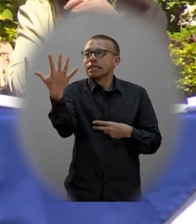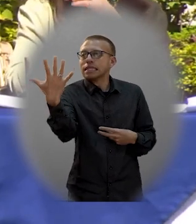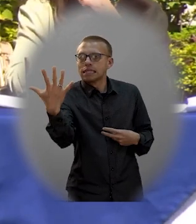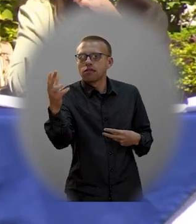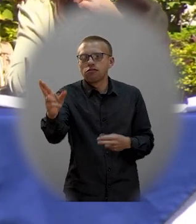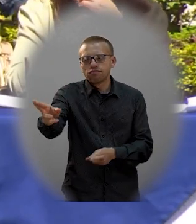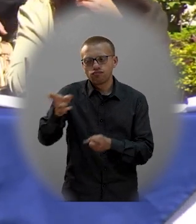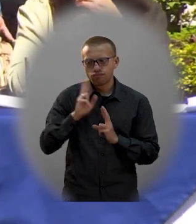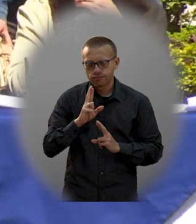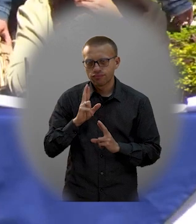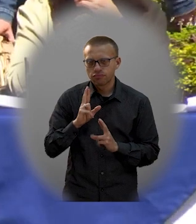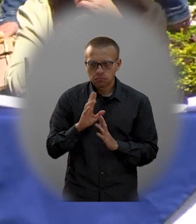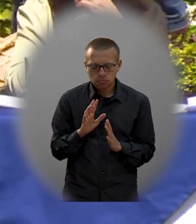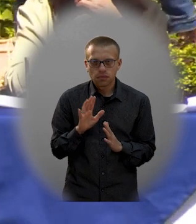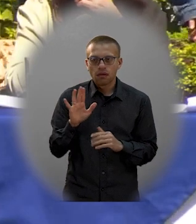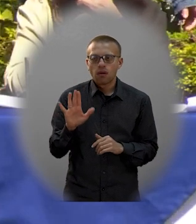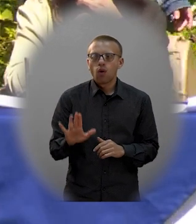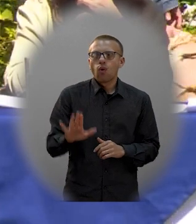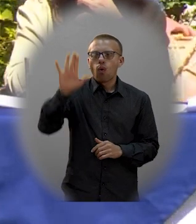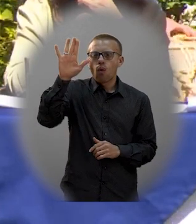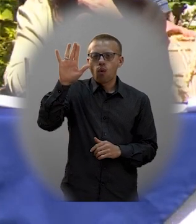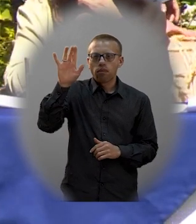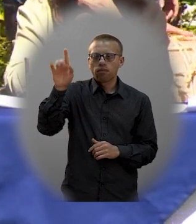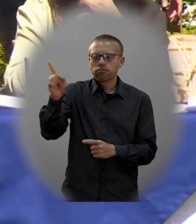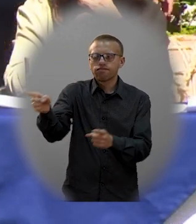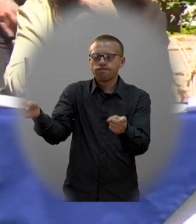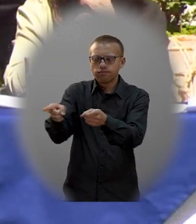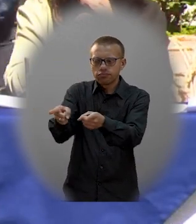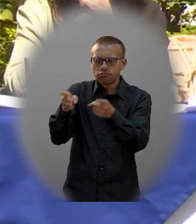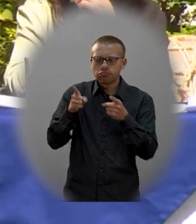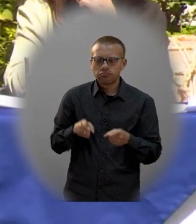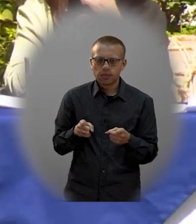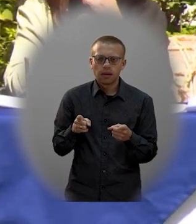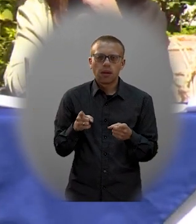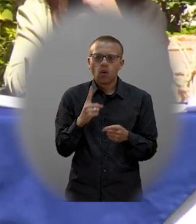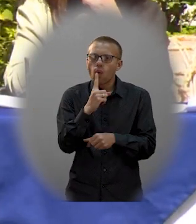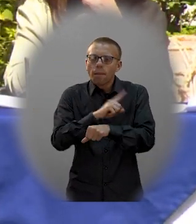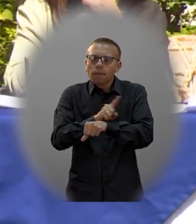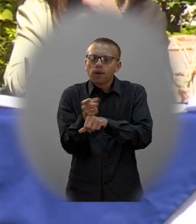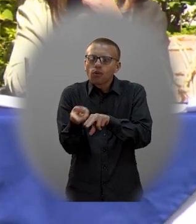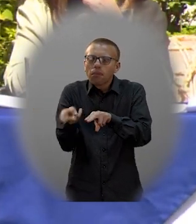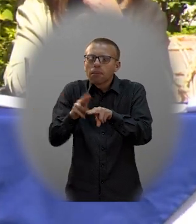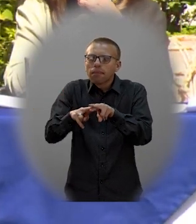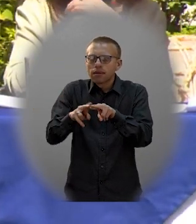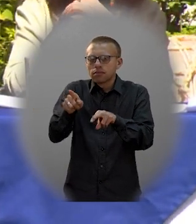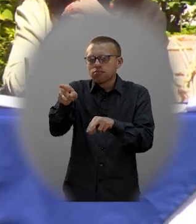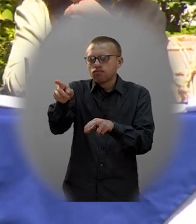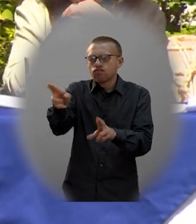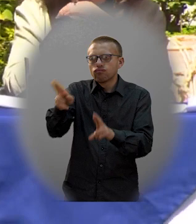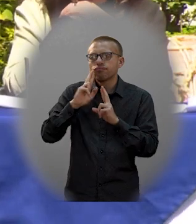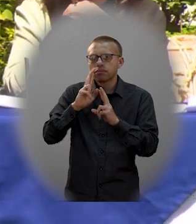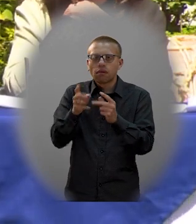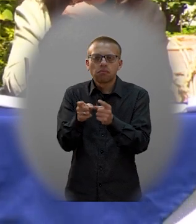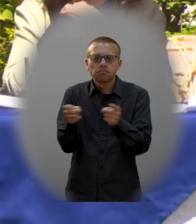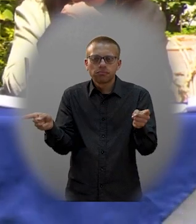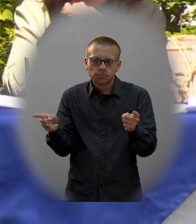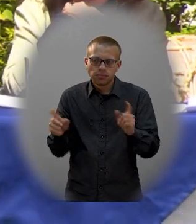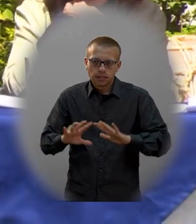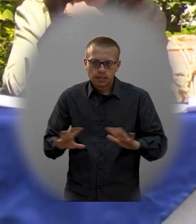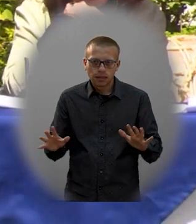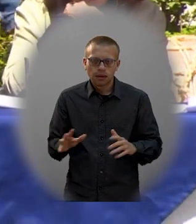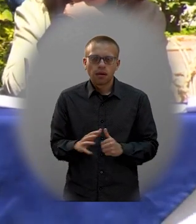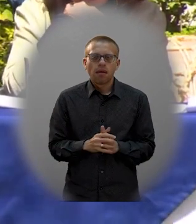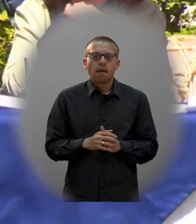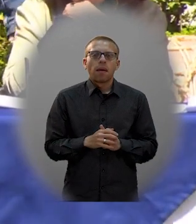la respondamos en una sola intervención, agregando un minutico más adicional al espacio de intervención para que alcancemos